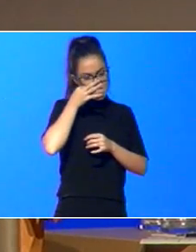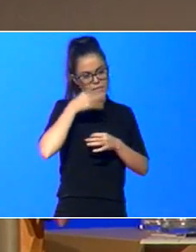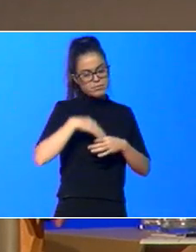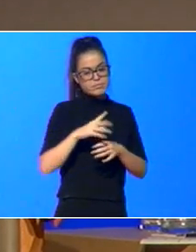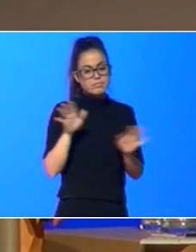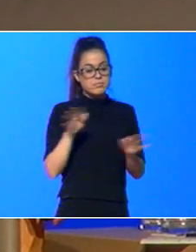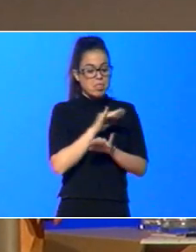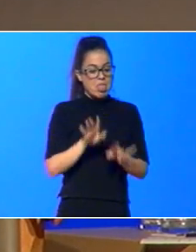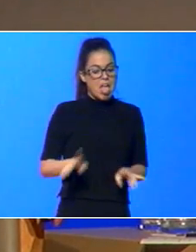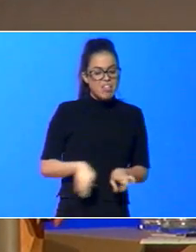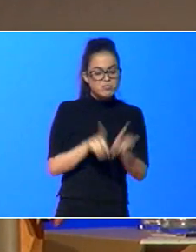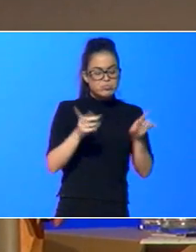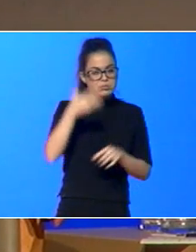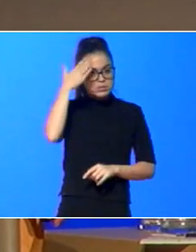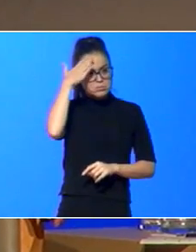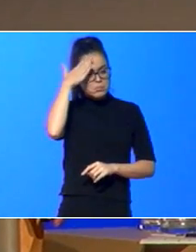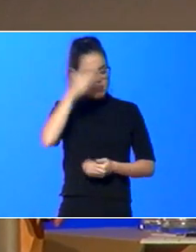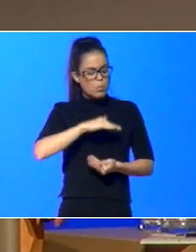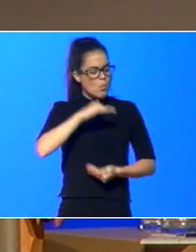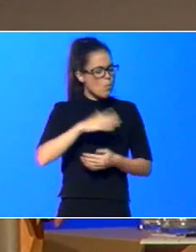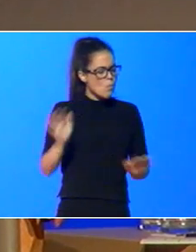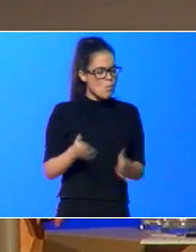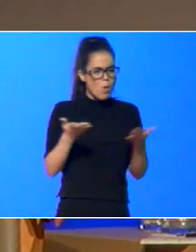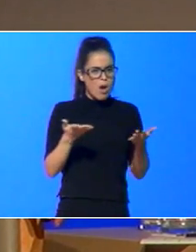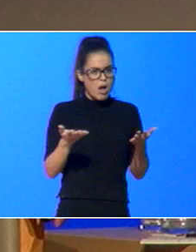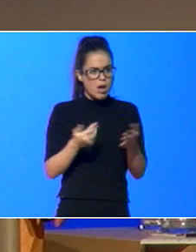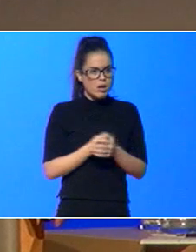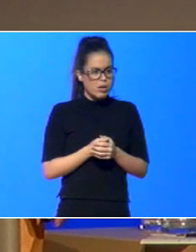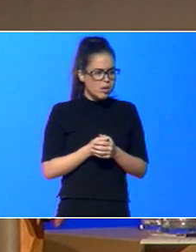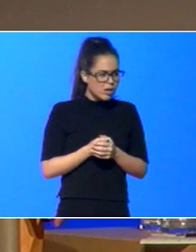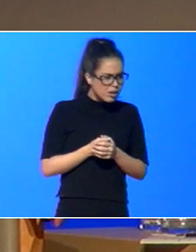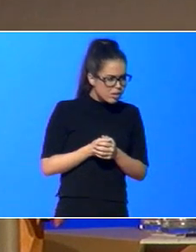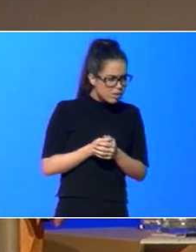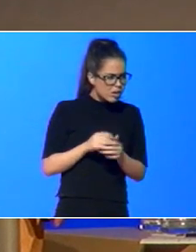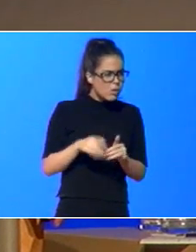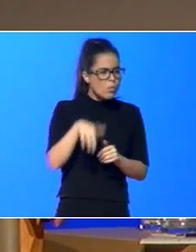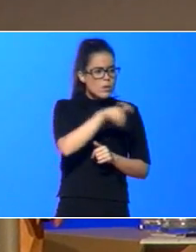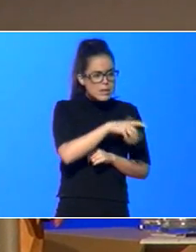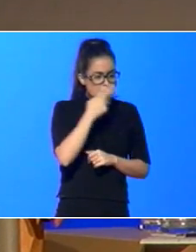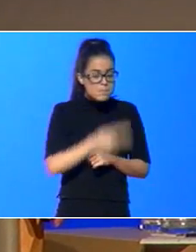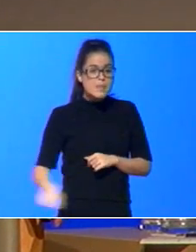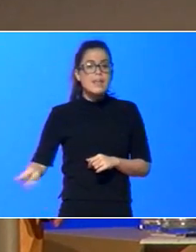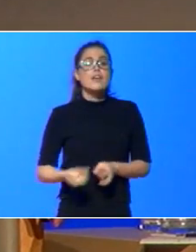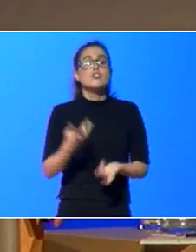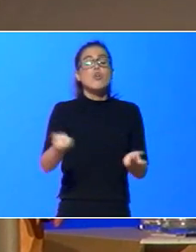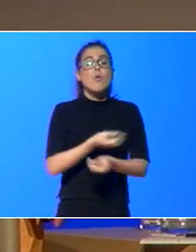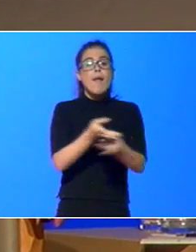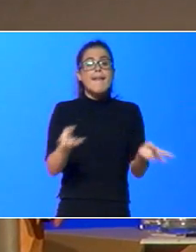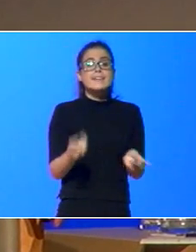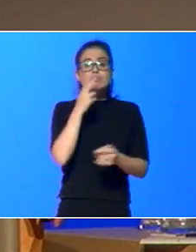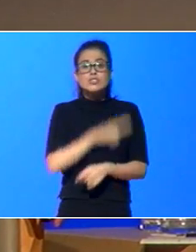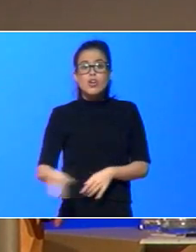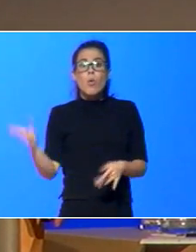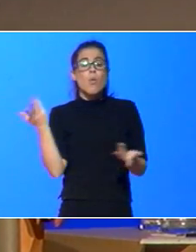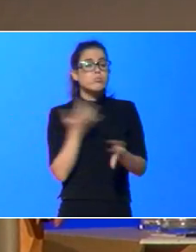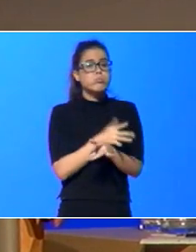capacidad mental para hacer determinadas cosas, un niño tiene que jugar con sus iguales, que son los niños. Y no tiene que estar